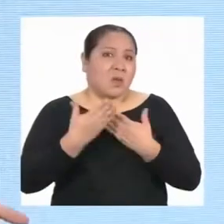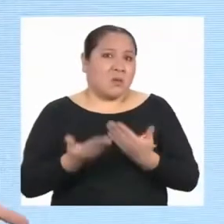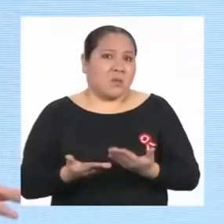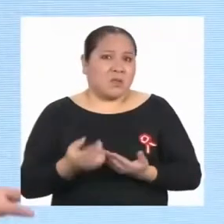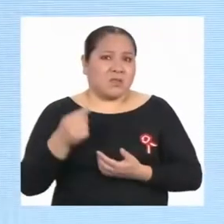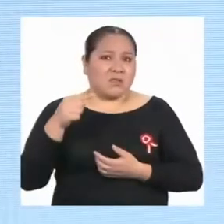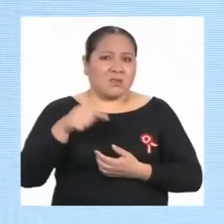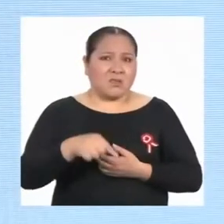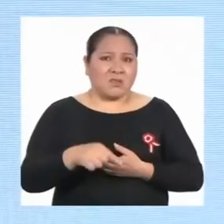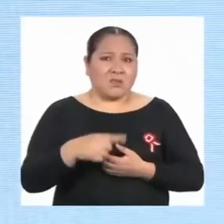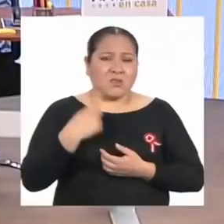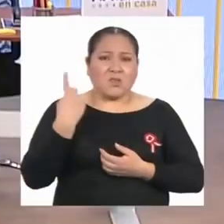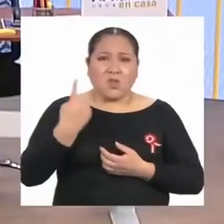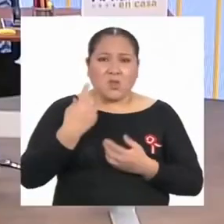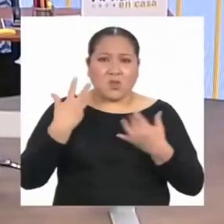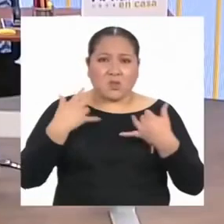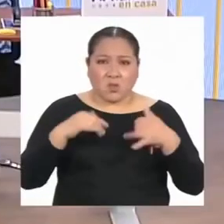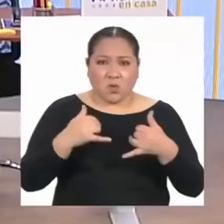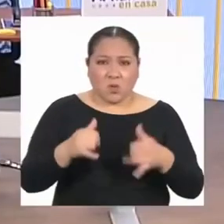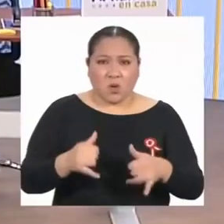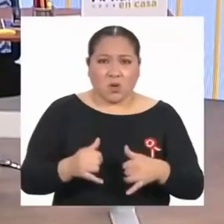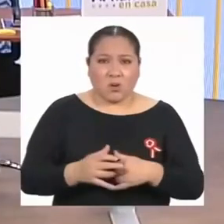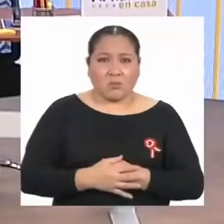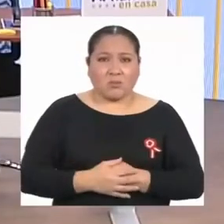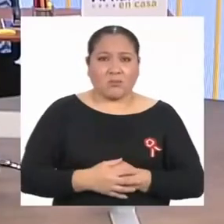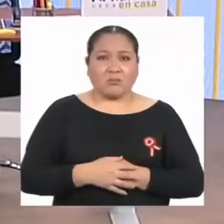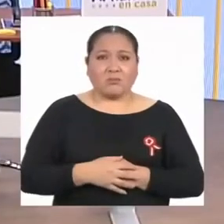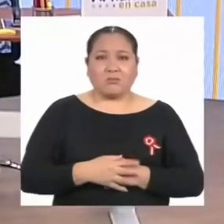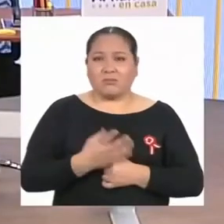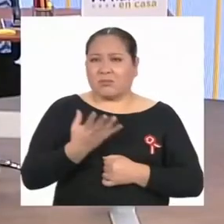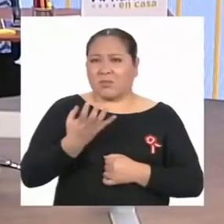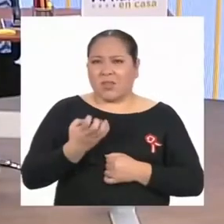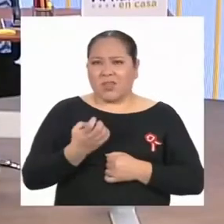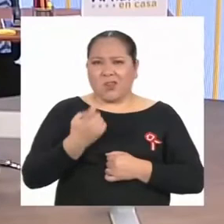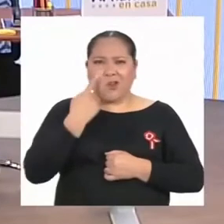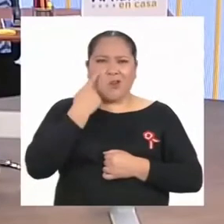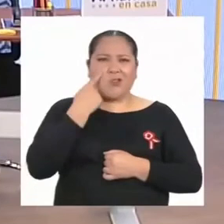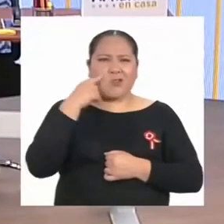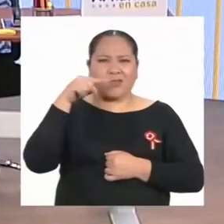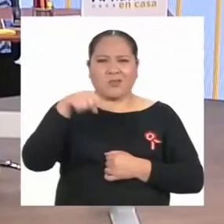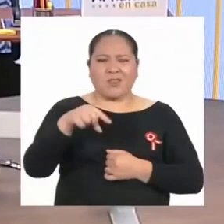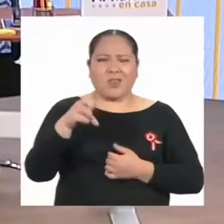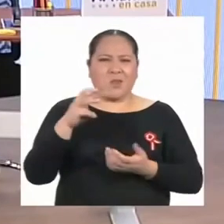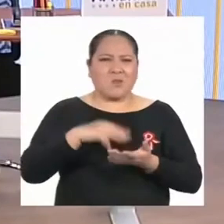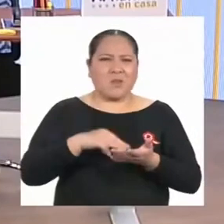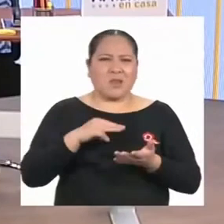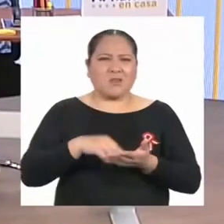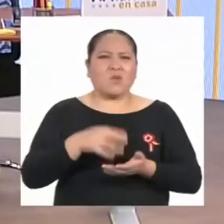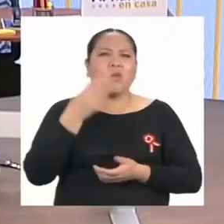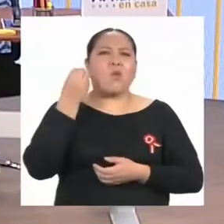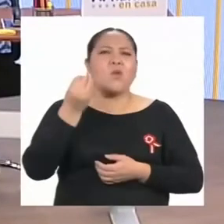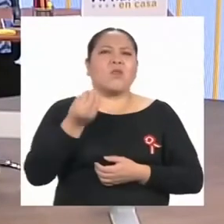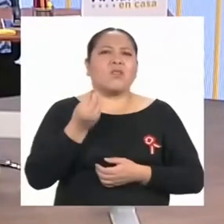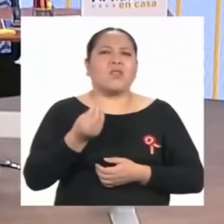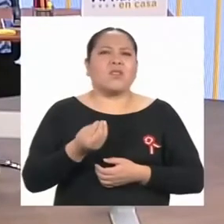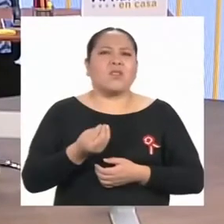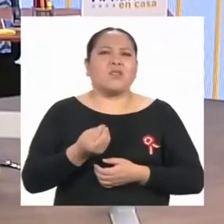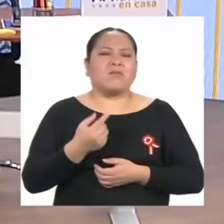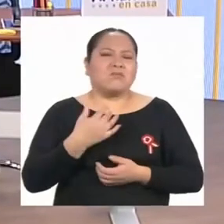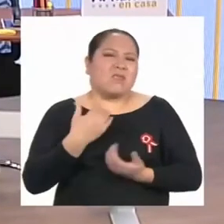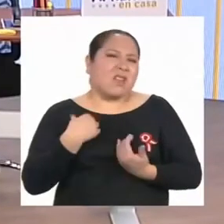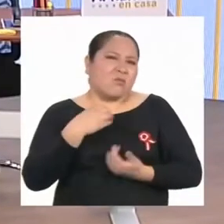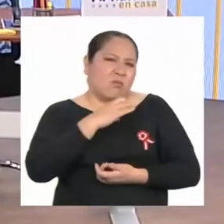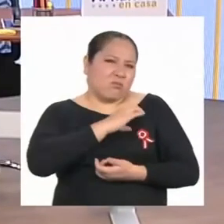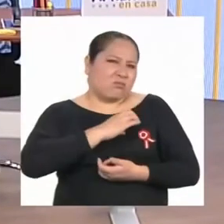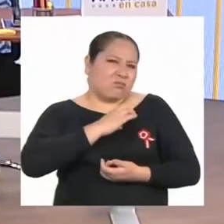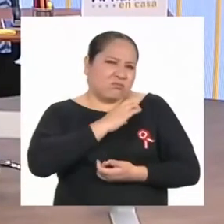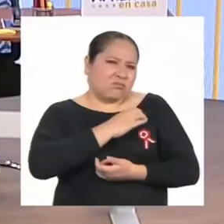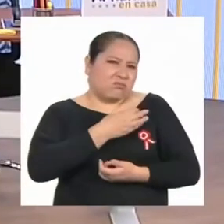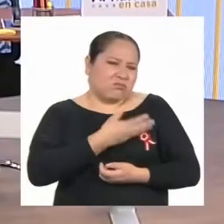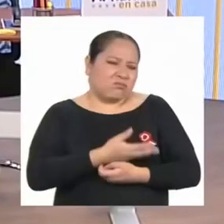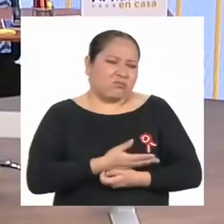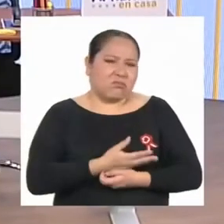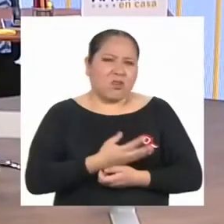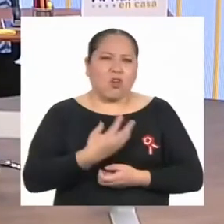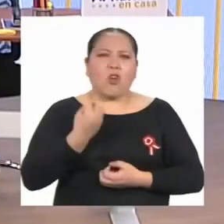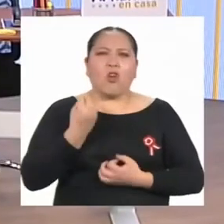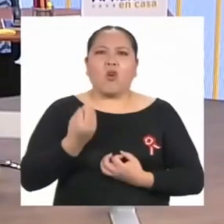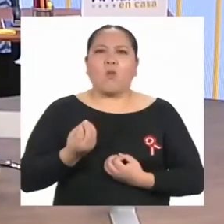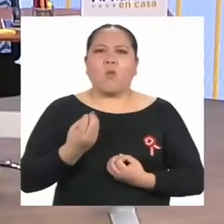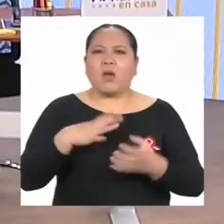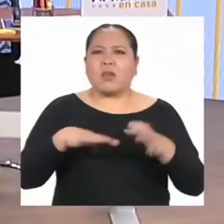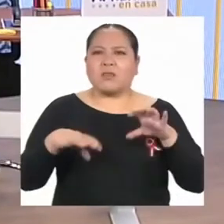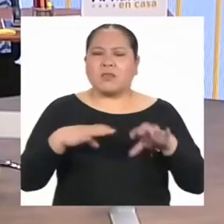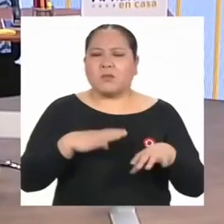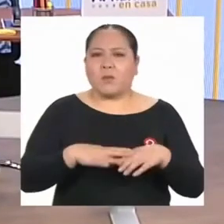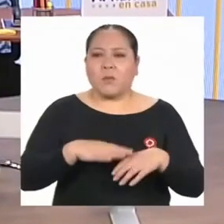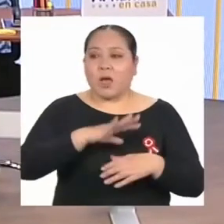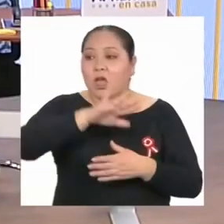es solamente un juego? Me gustaría saber un poco más sobre por qué tenemos esos comportamientos y cómo podemos hacer para que